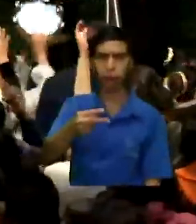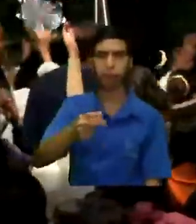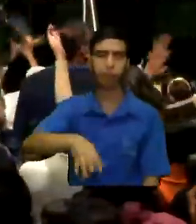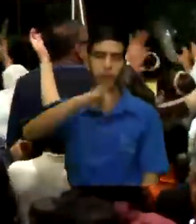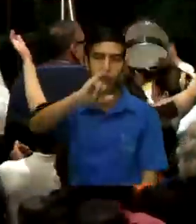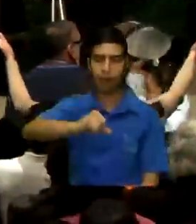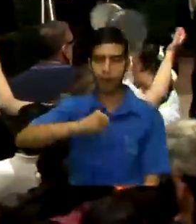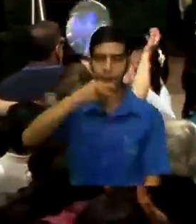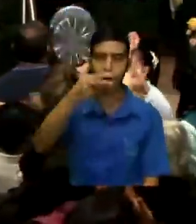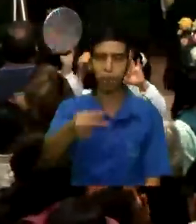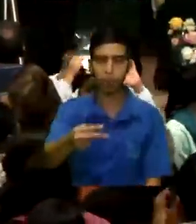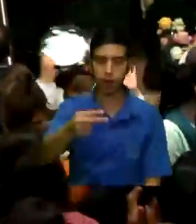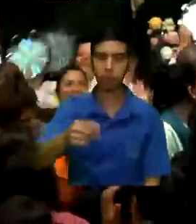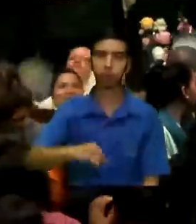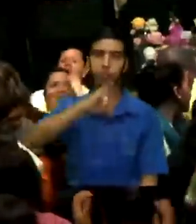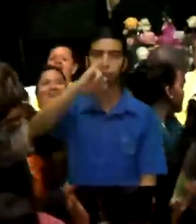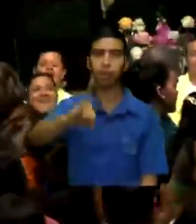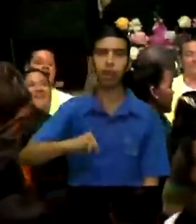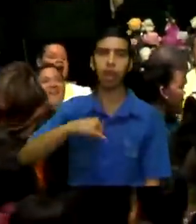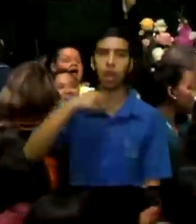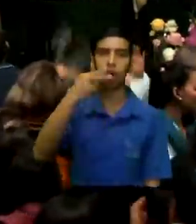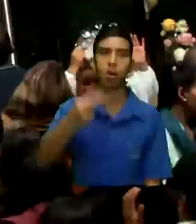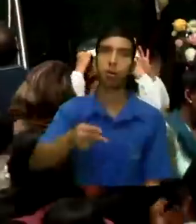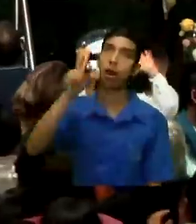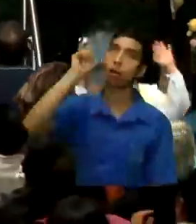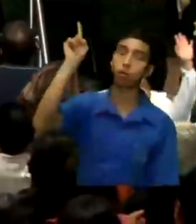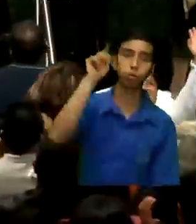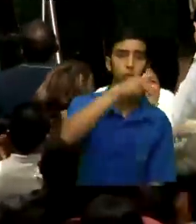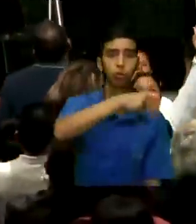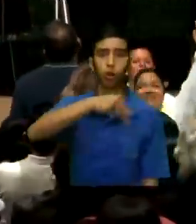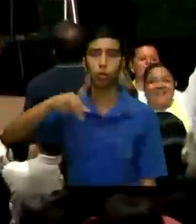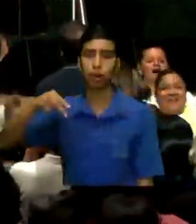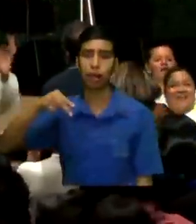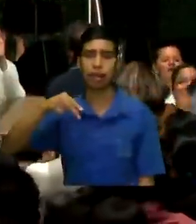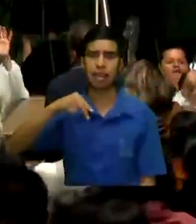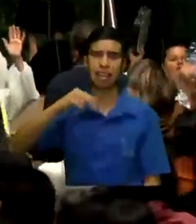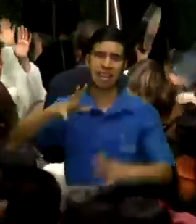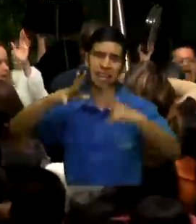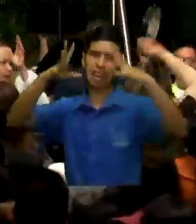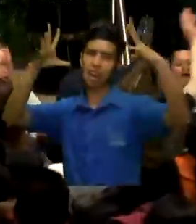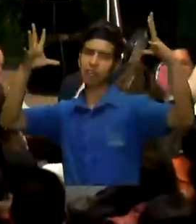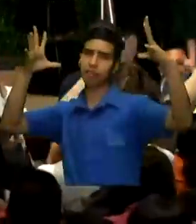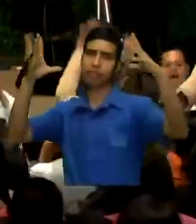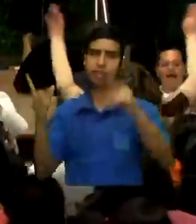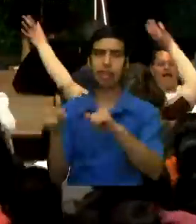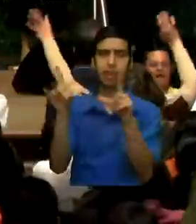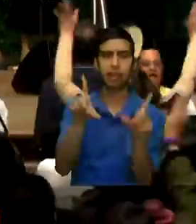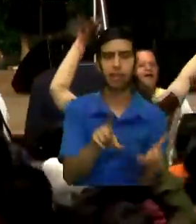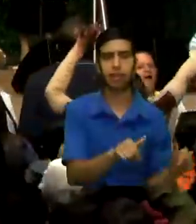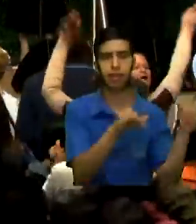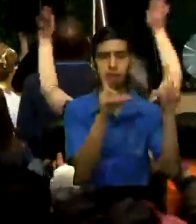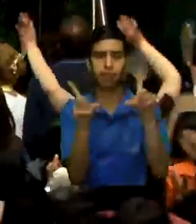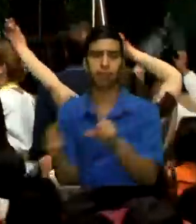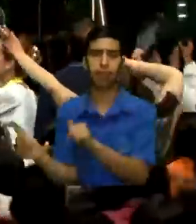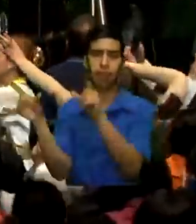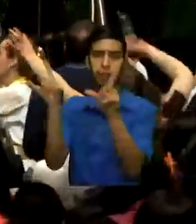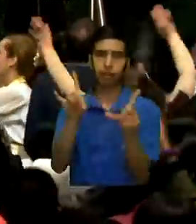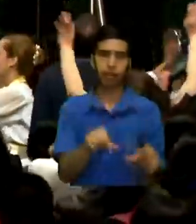Jehová. Jehová, Jehová, tu trono inamovible es la la la la la.